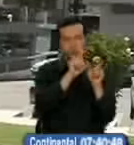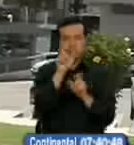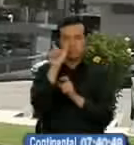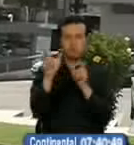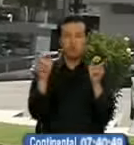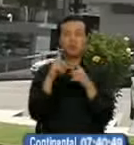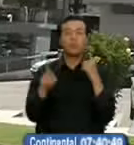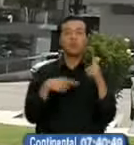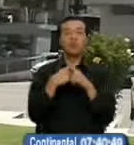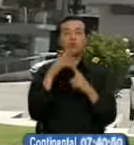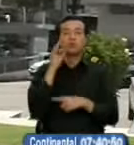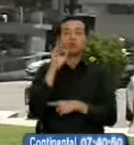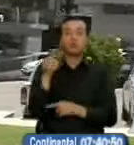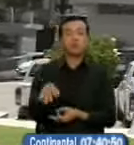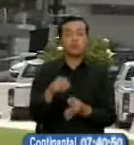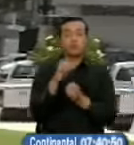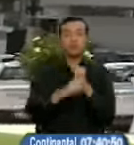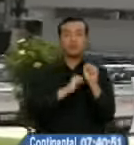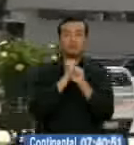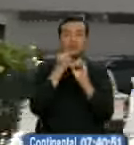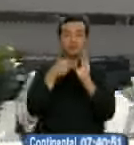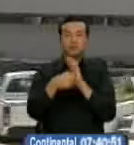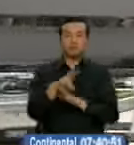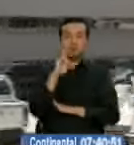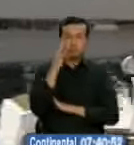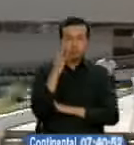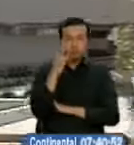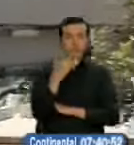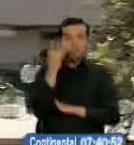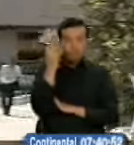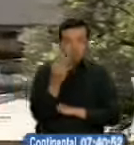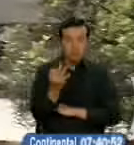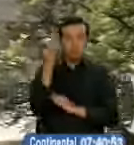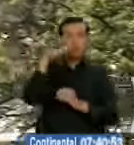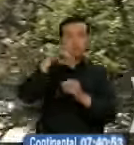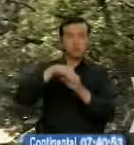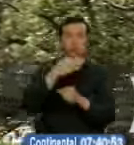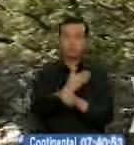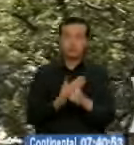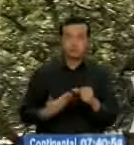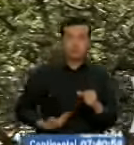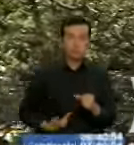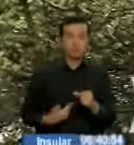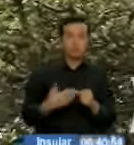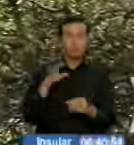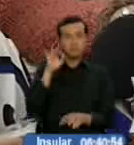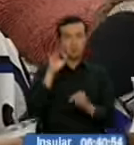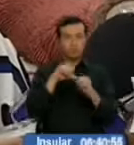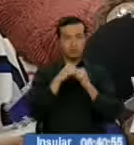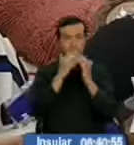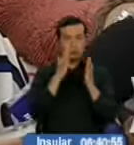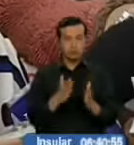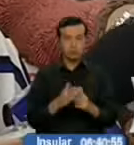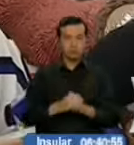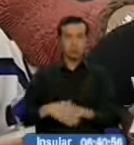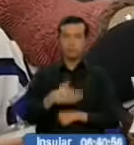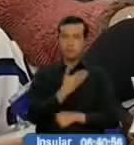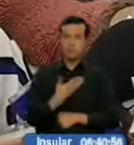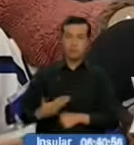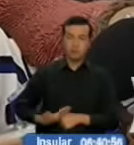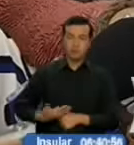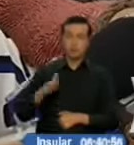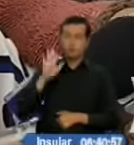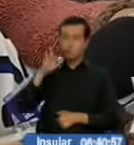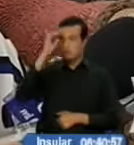que se efectuaría el 19 de febrero de 2017, mismo día de las elecciones presidenciales y legislativas. El Ejecutivo tiene que emitir